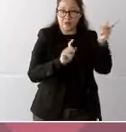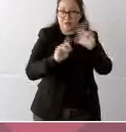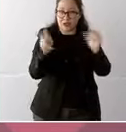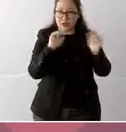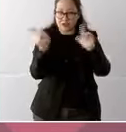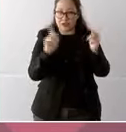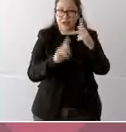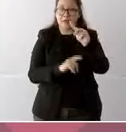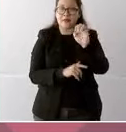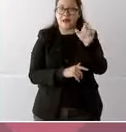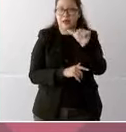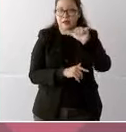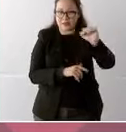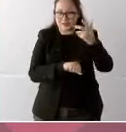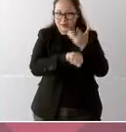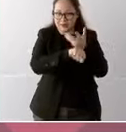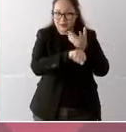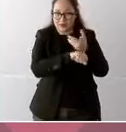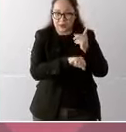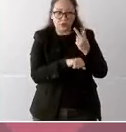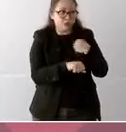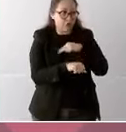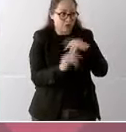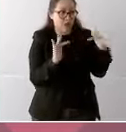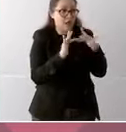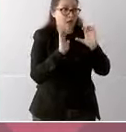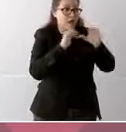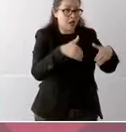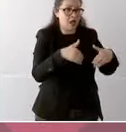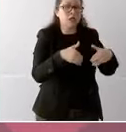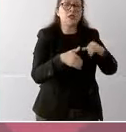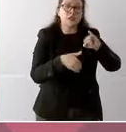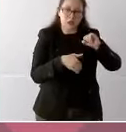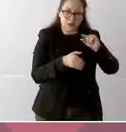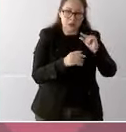afortunadamente, aunque aumenta, no